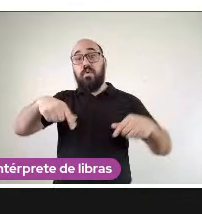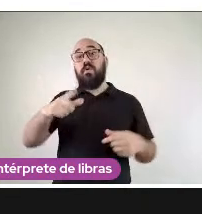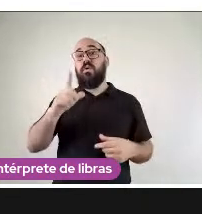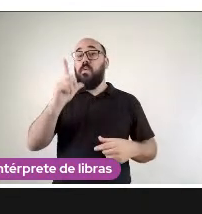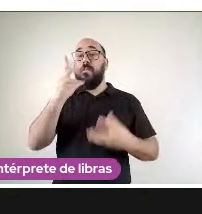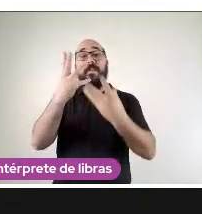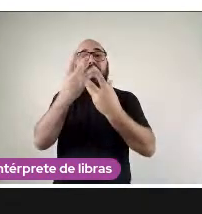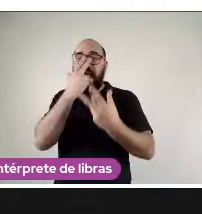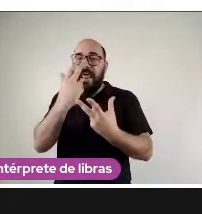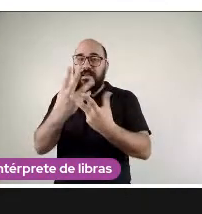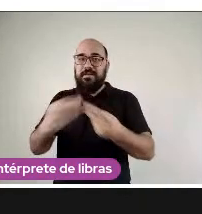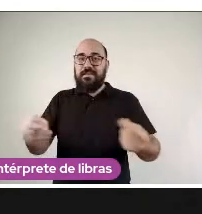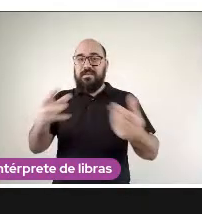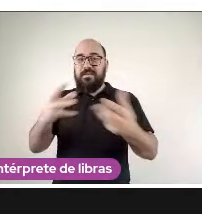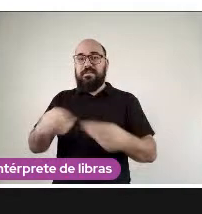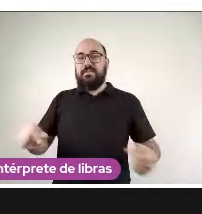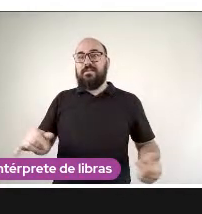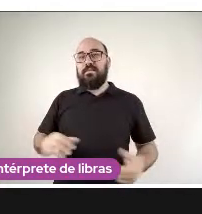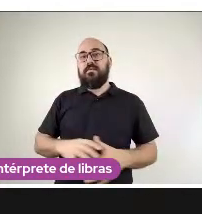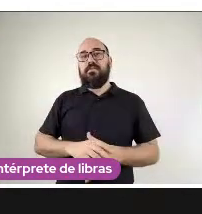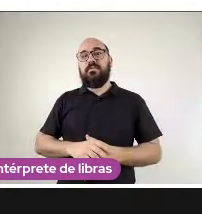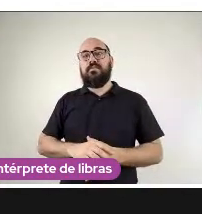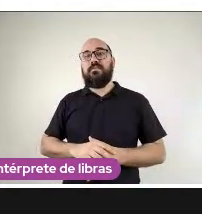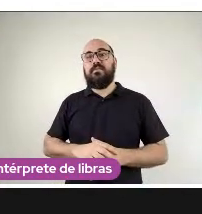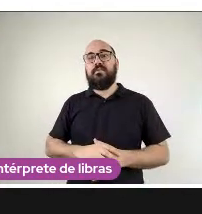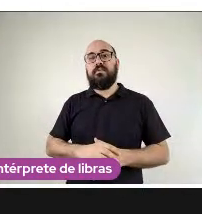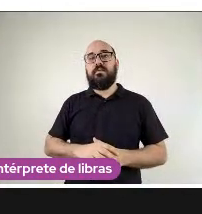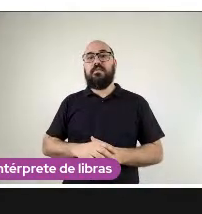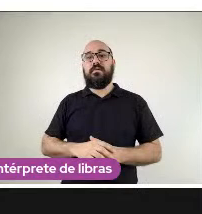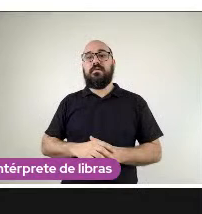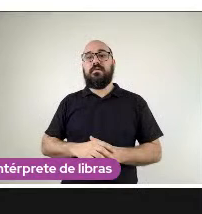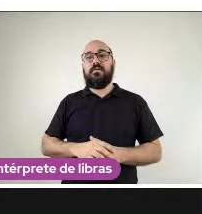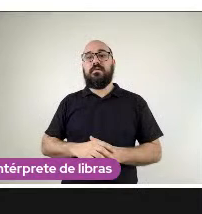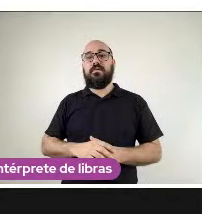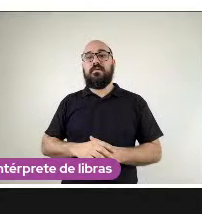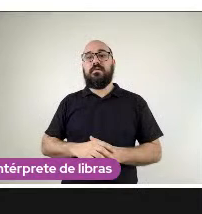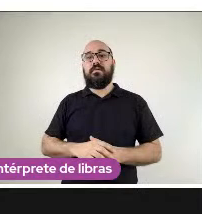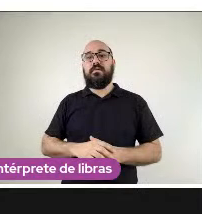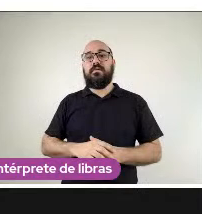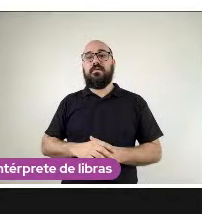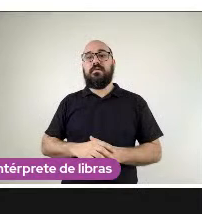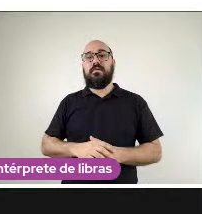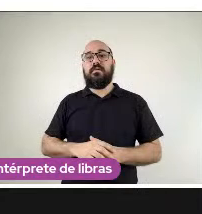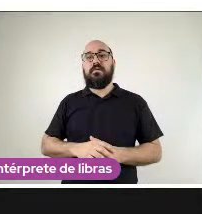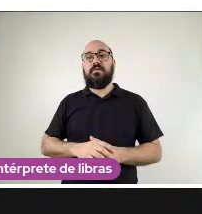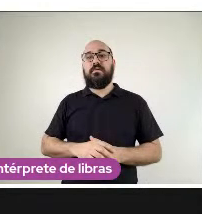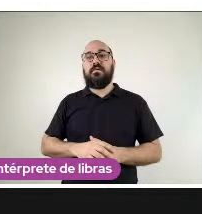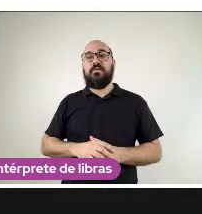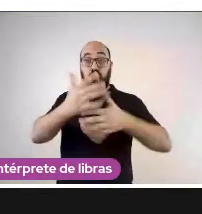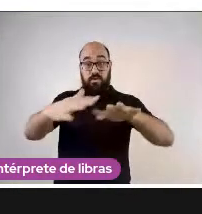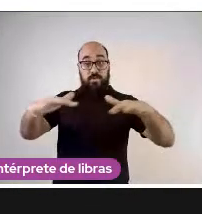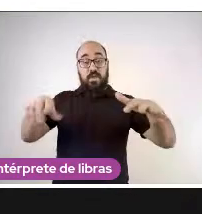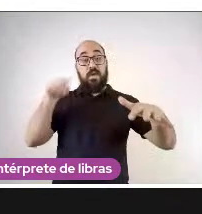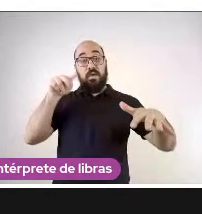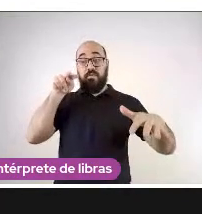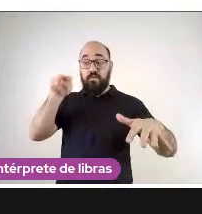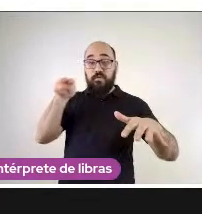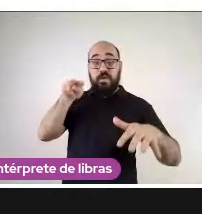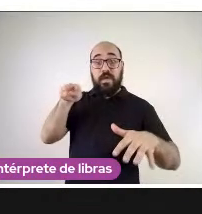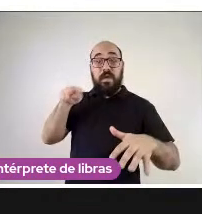debe ser la solución. Durante mucho tiempo hemos vivido de espaldas al mar, no nos dábamos cuenta de lo que estaba